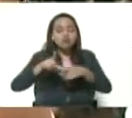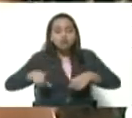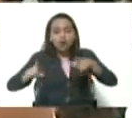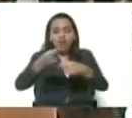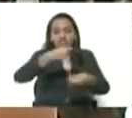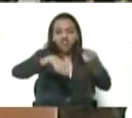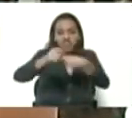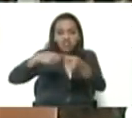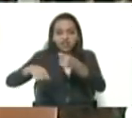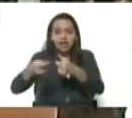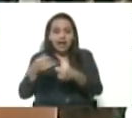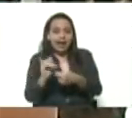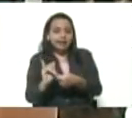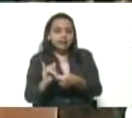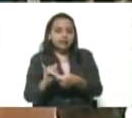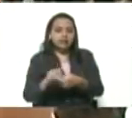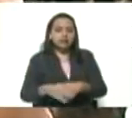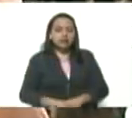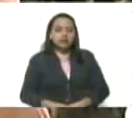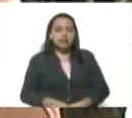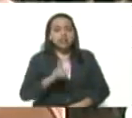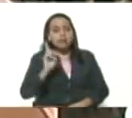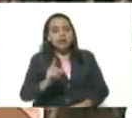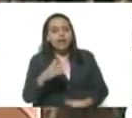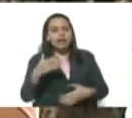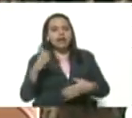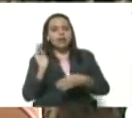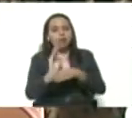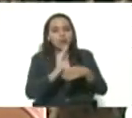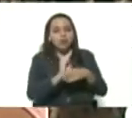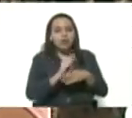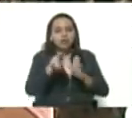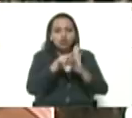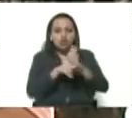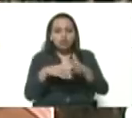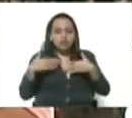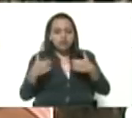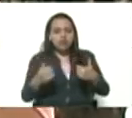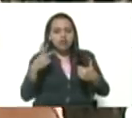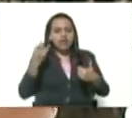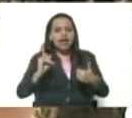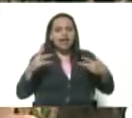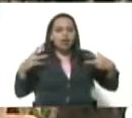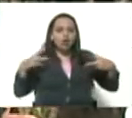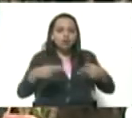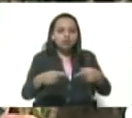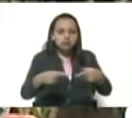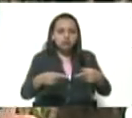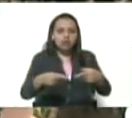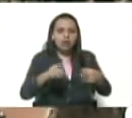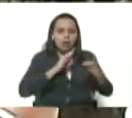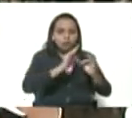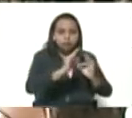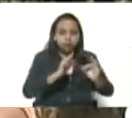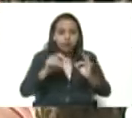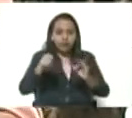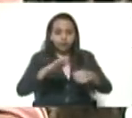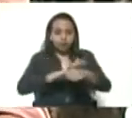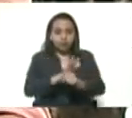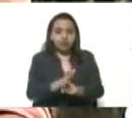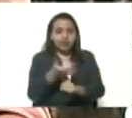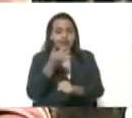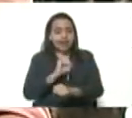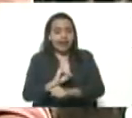y abastos para, bueno, que se cumplan las medidas y poder cortar la cadena de transmisión de este virus que, bueno, nos